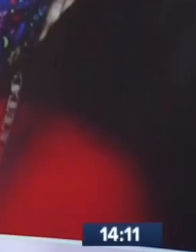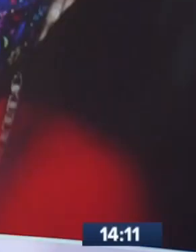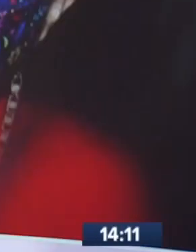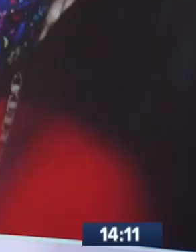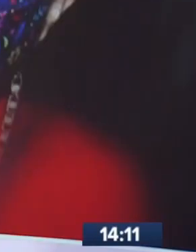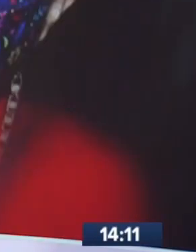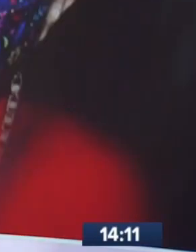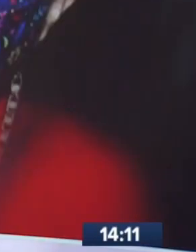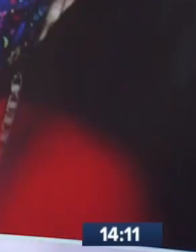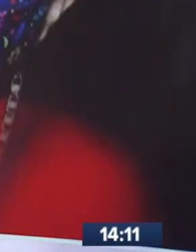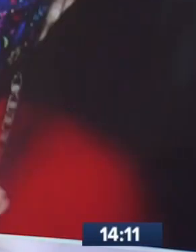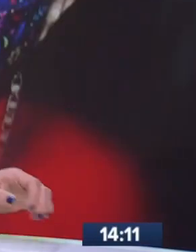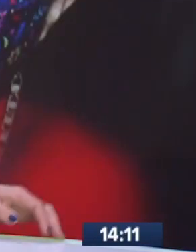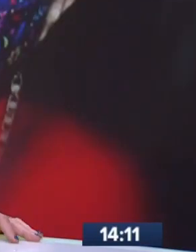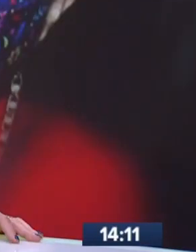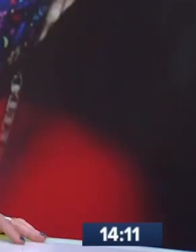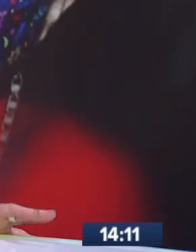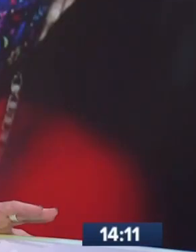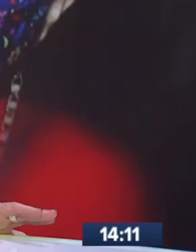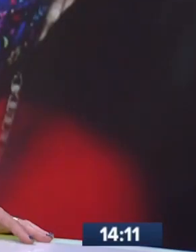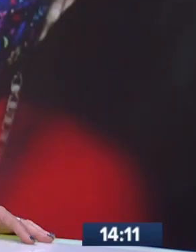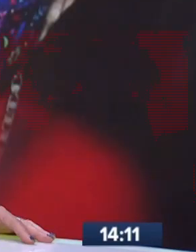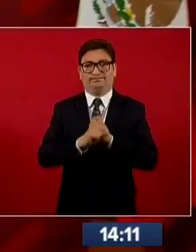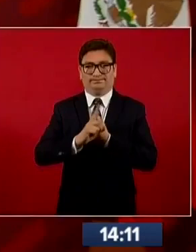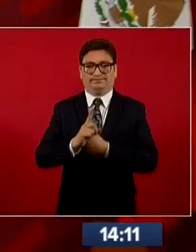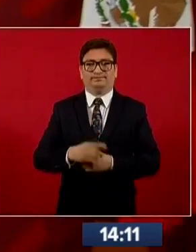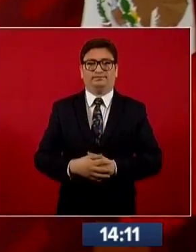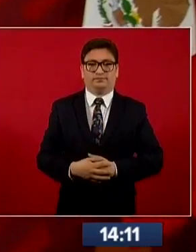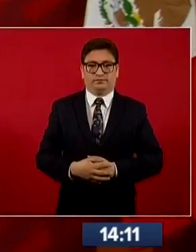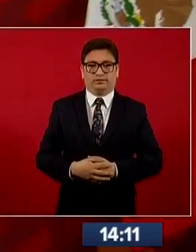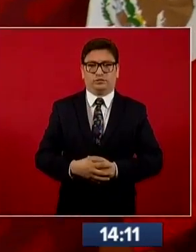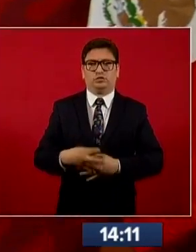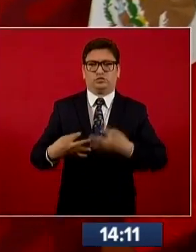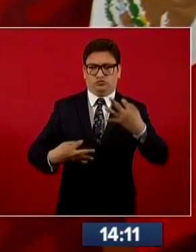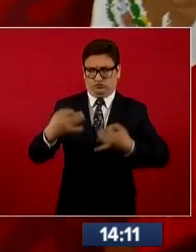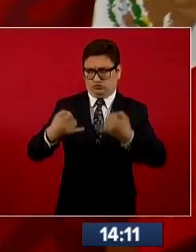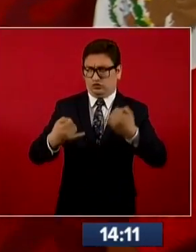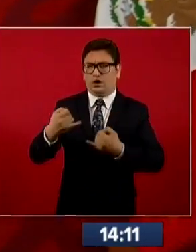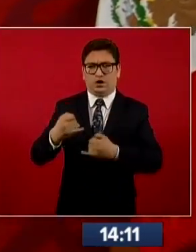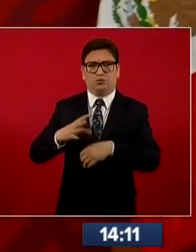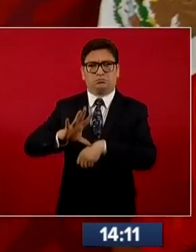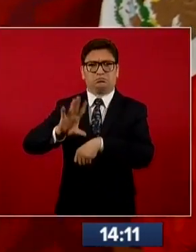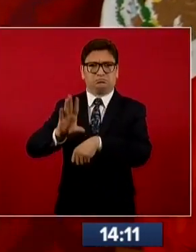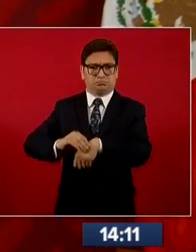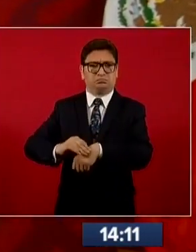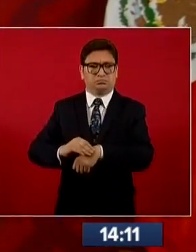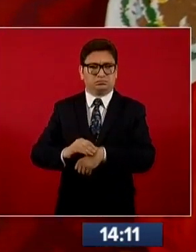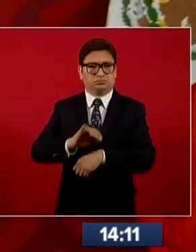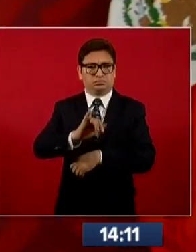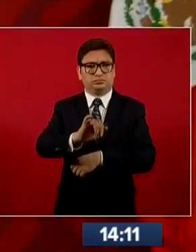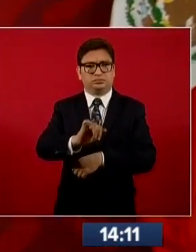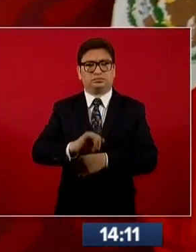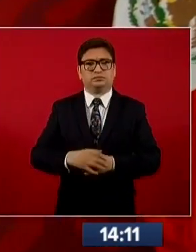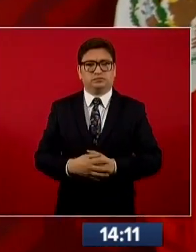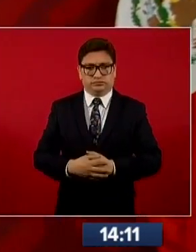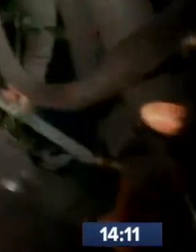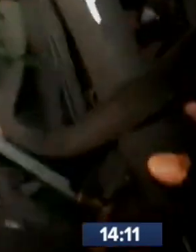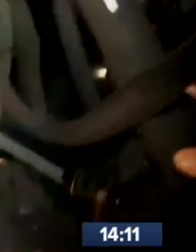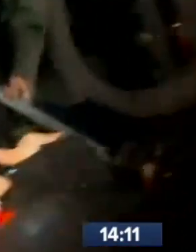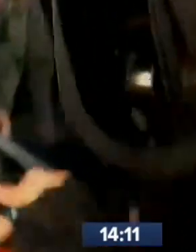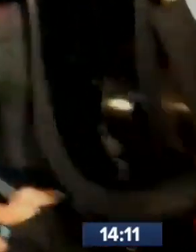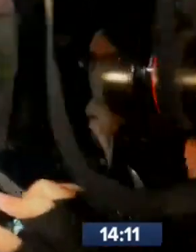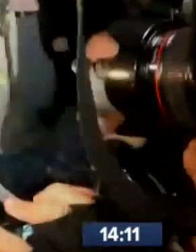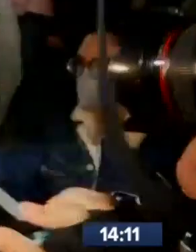Por la mañana, López Obrador reprochó la tardanza de los jueces en emitir sentencias. Esto porque, de acuerdo al nuevo sistema penal